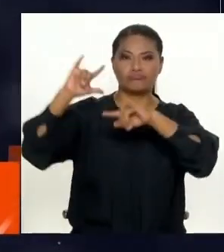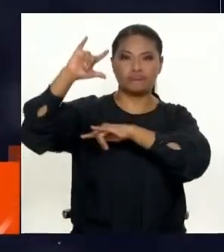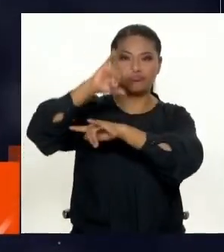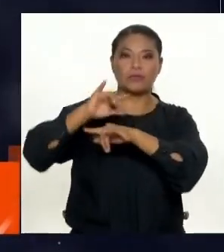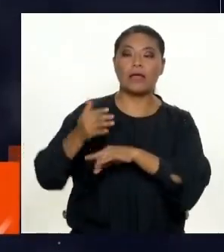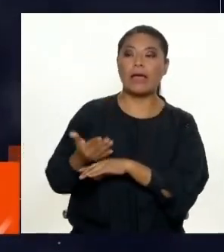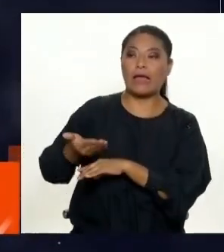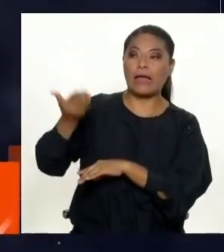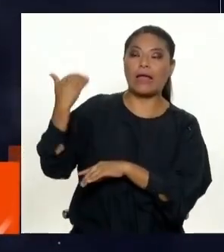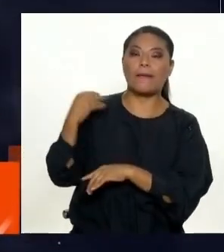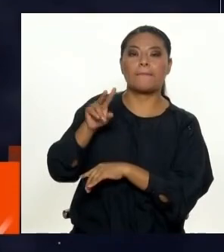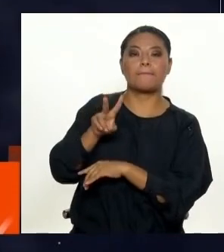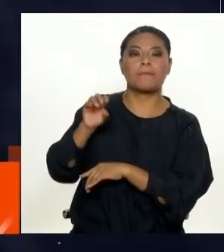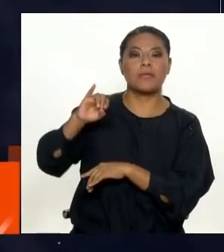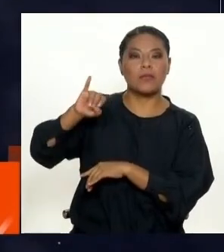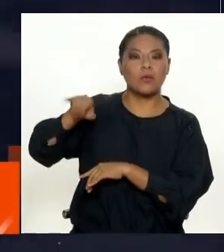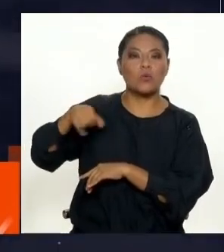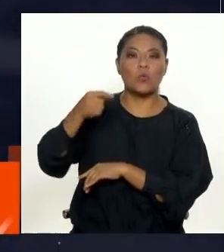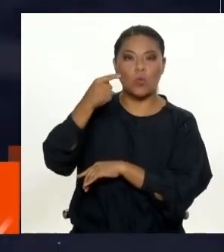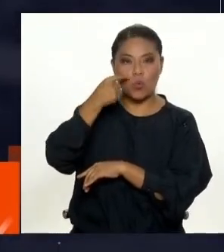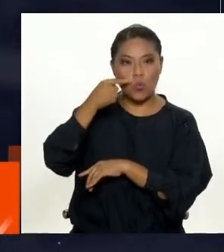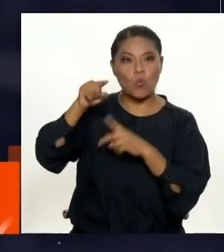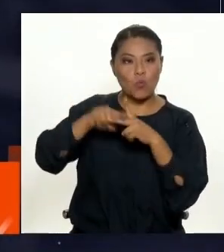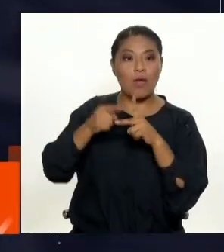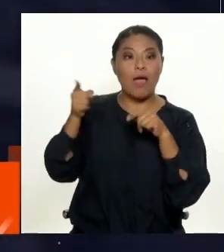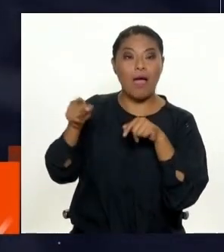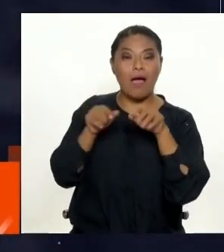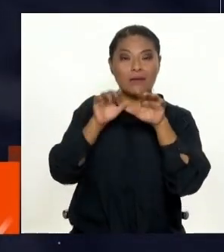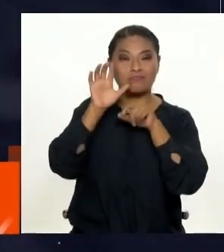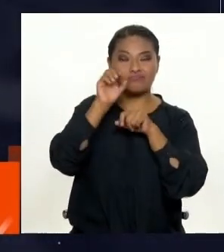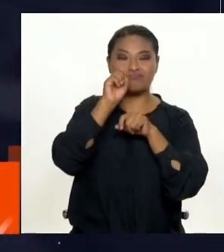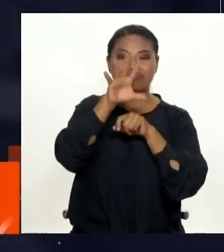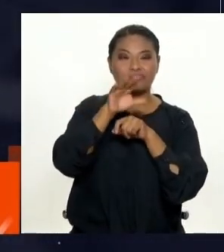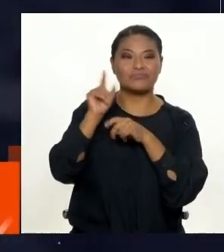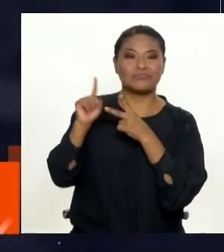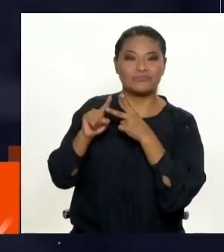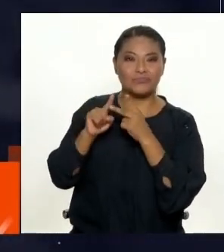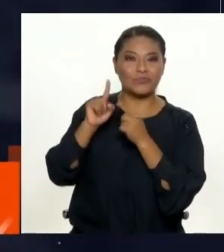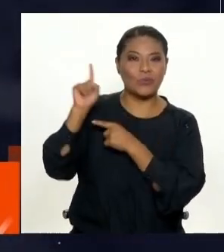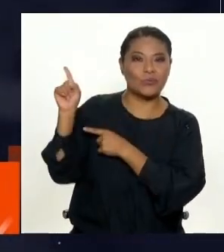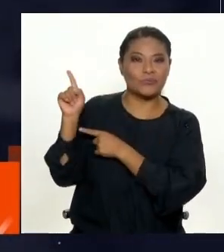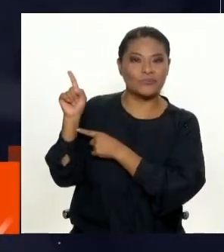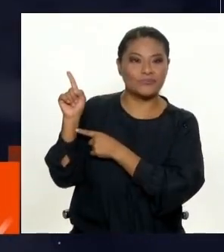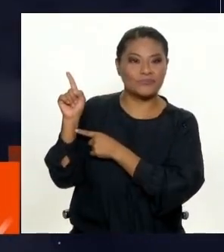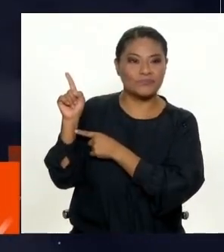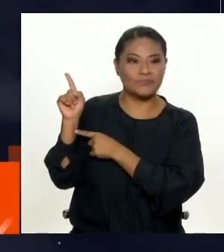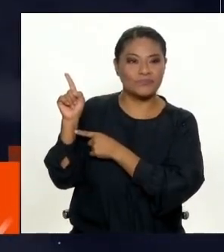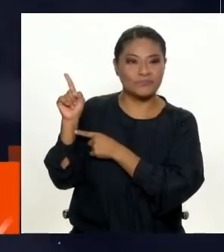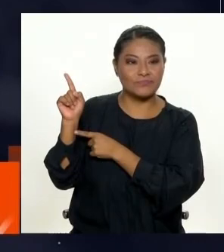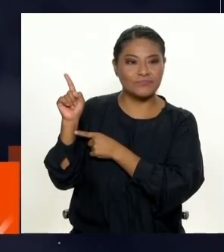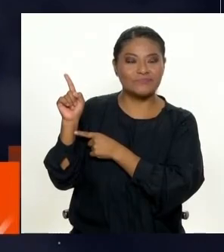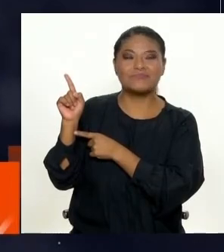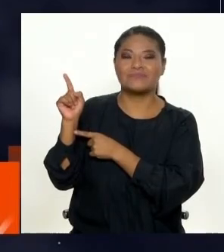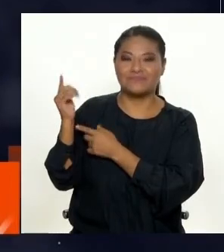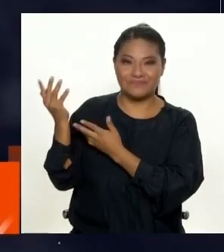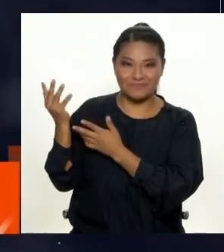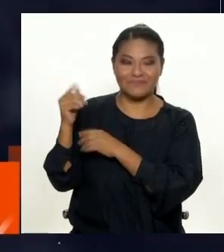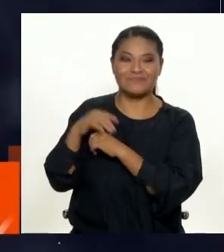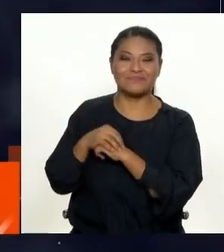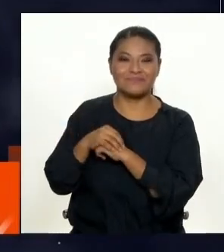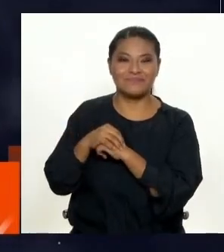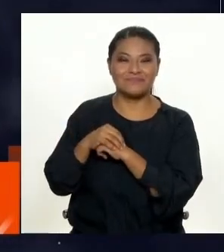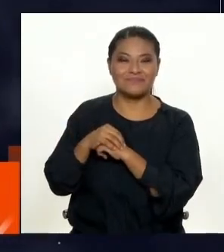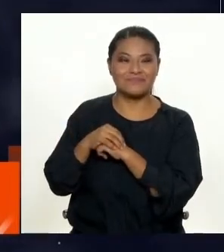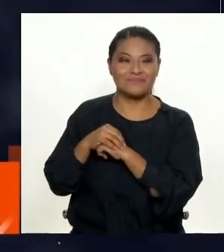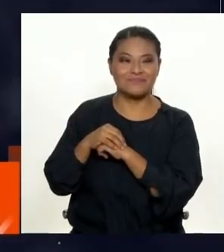20 de junio. Mira, una paloma. Ahí un está, dragón. El dragón como el Shenlong de Dragon Ball, ahí lo tenemos, el dragón serpiente, el bote de dragón. Y